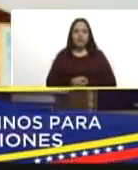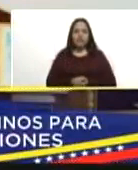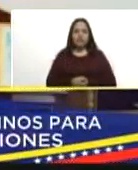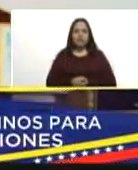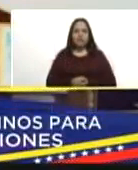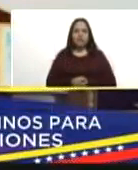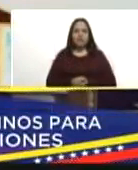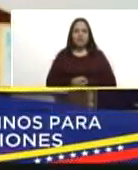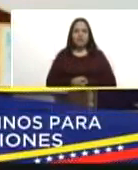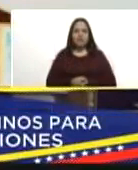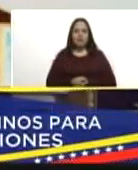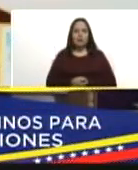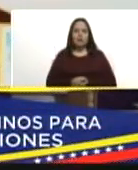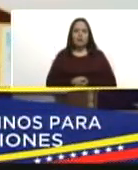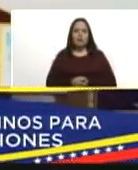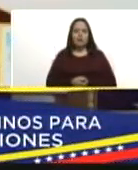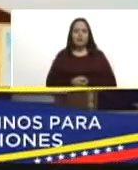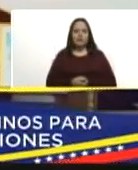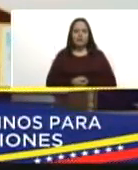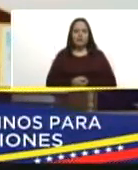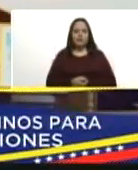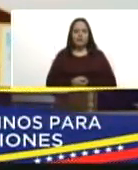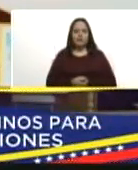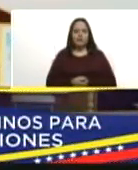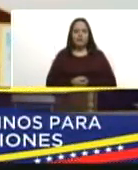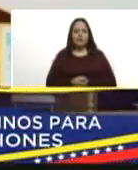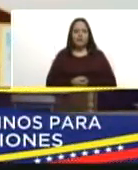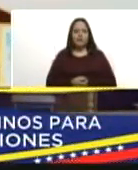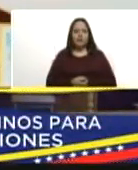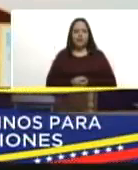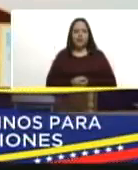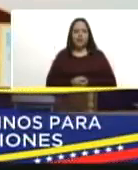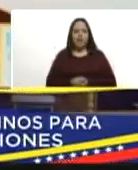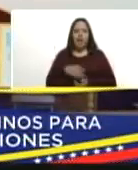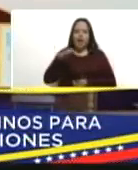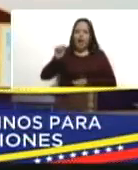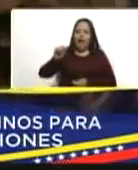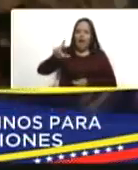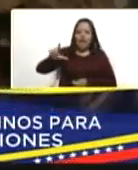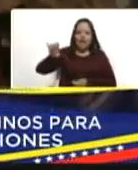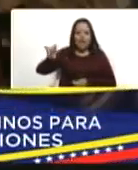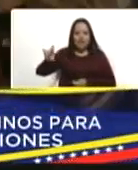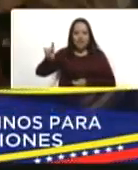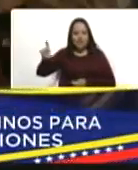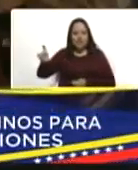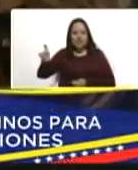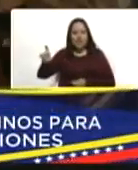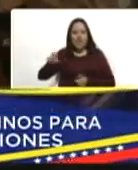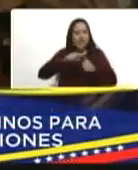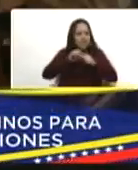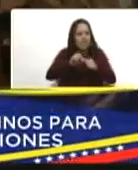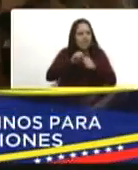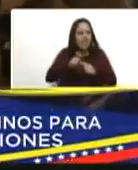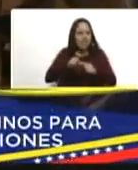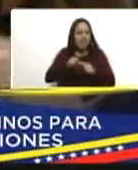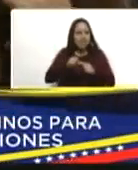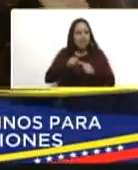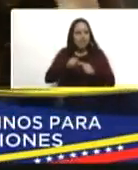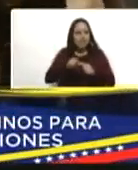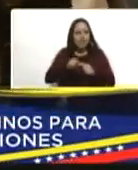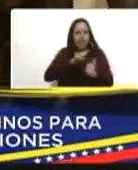para que ustedes vean mientras Alex resistía la tortura casi lo mataron en las cárceles de